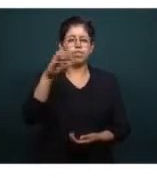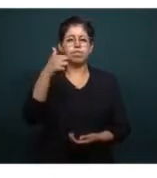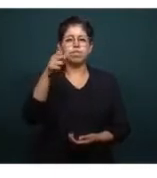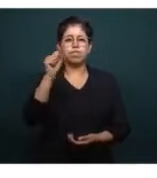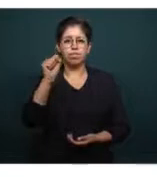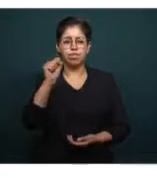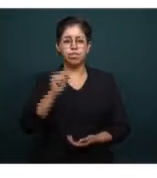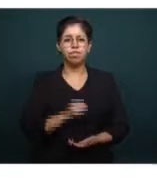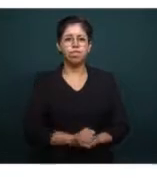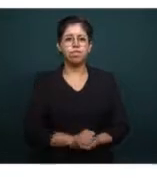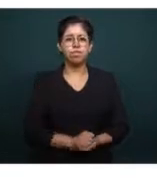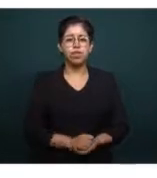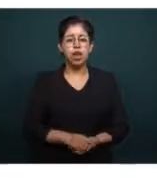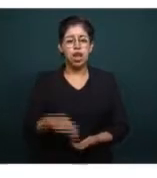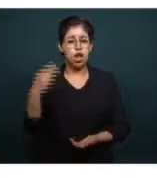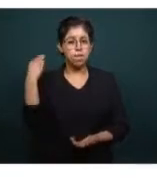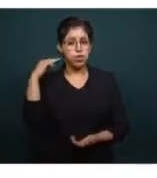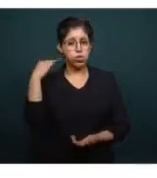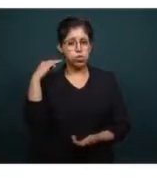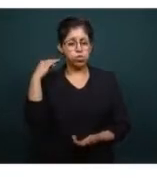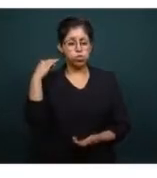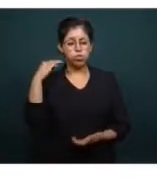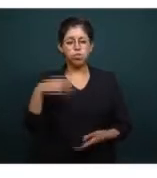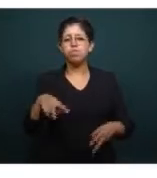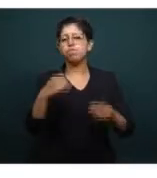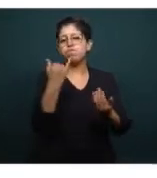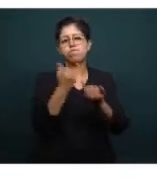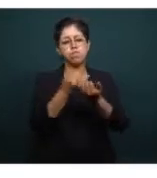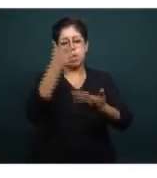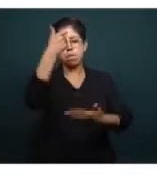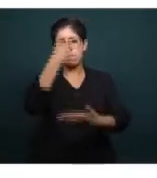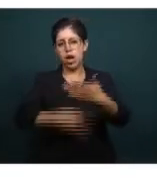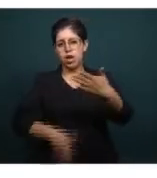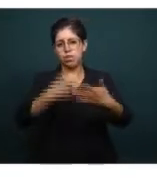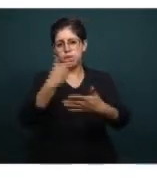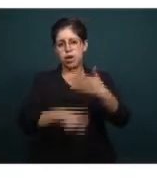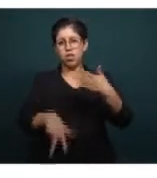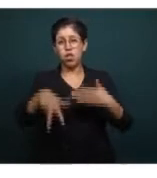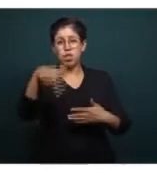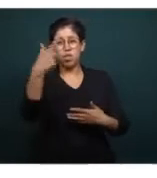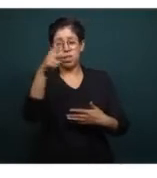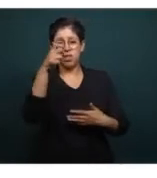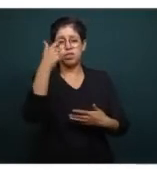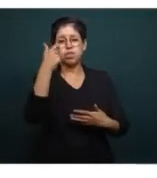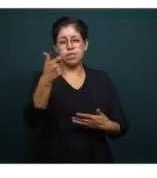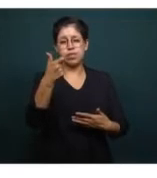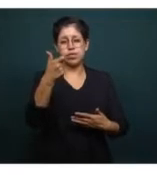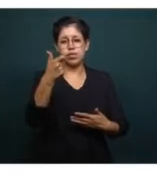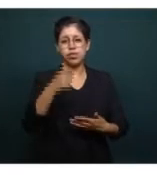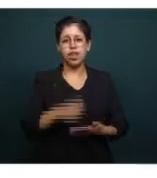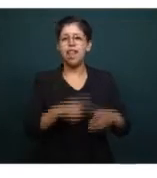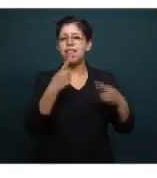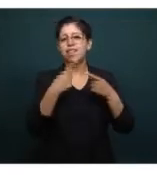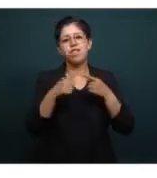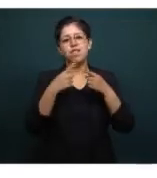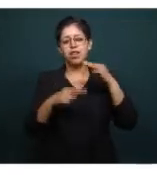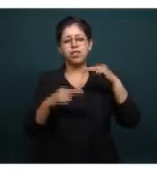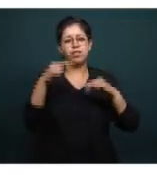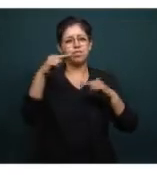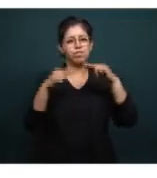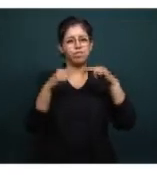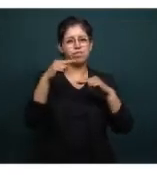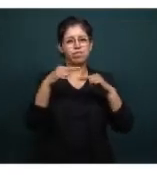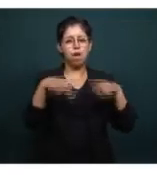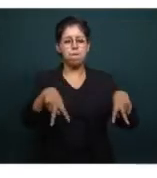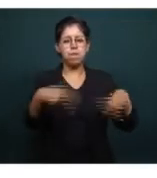SADCB en Tarímbaro, Michoacán, presenta el Sounds like precio they're más bajo abusing there. a 13 pesos con 84 centavos And por the kilo, cheapest un was margen at de 3 pesos